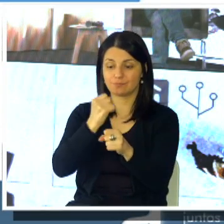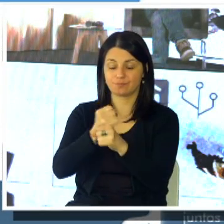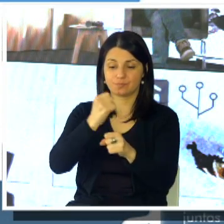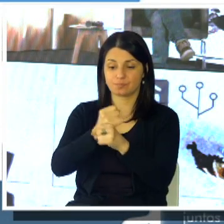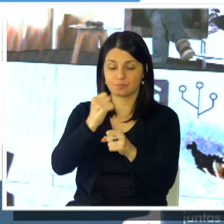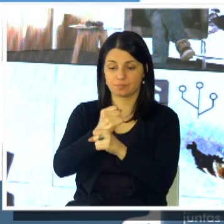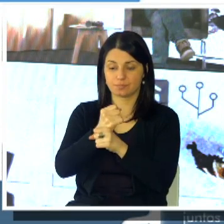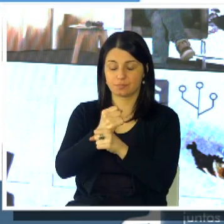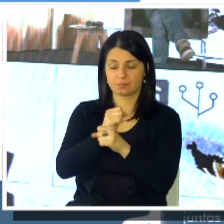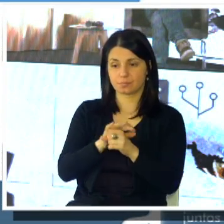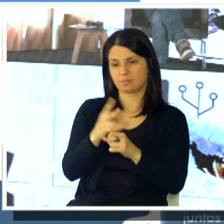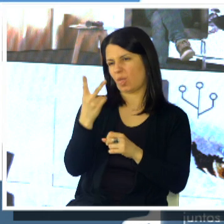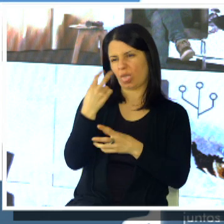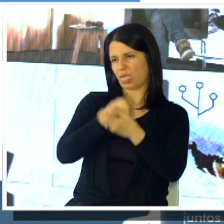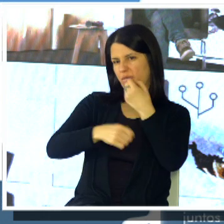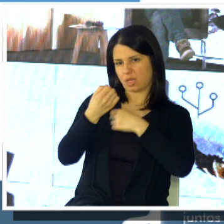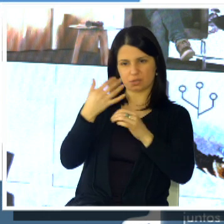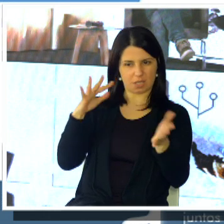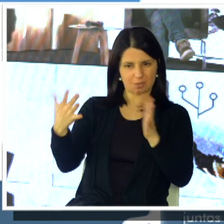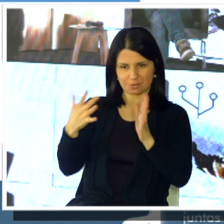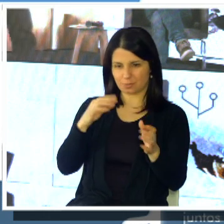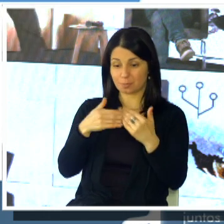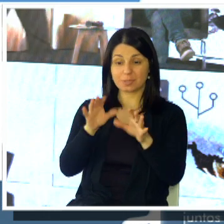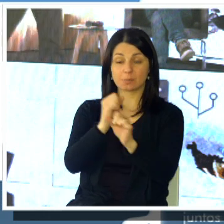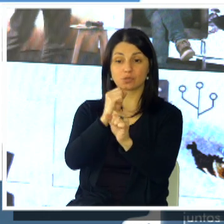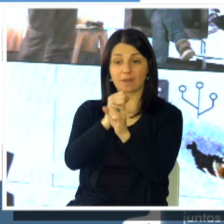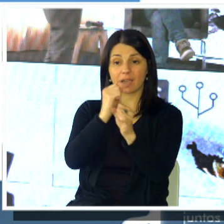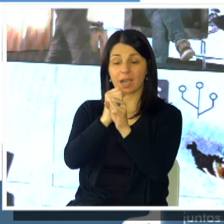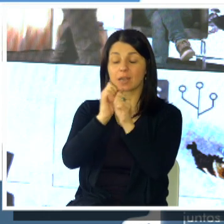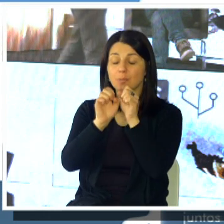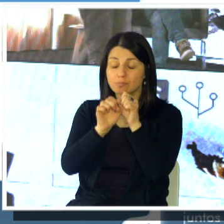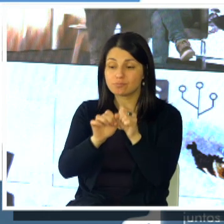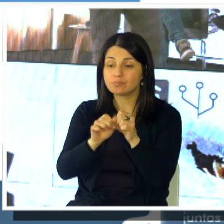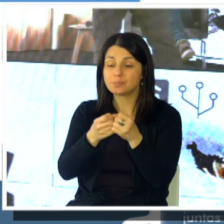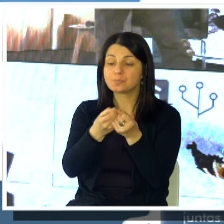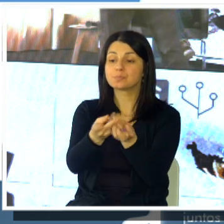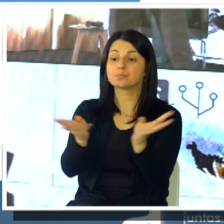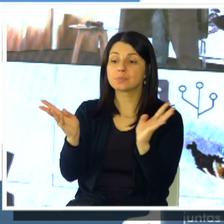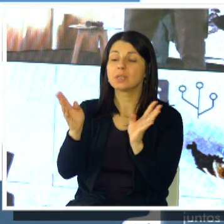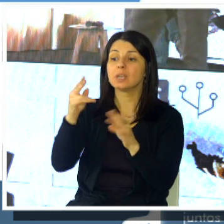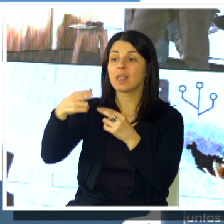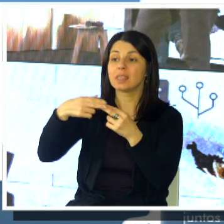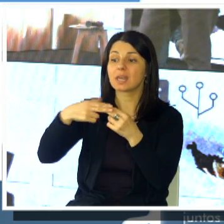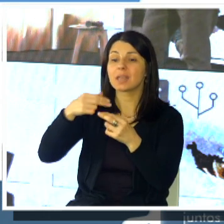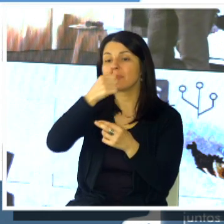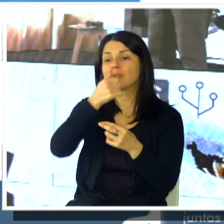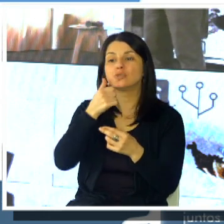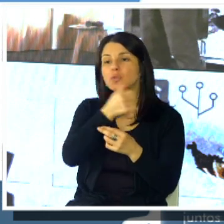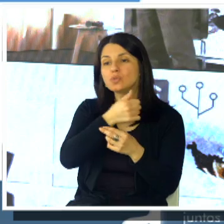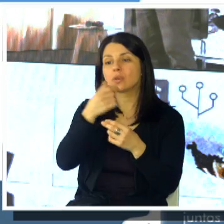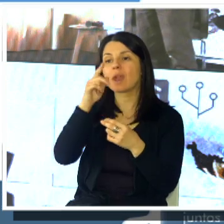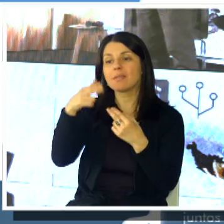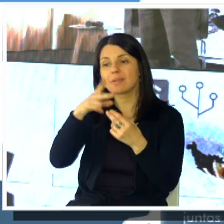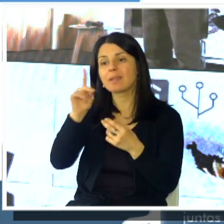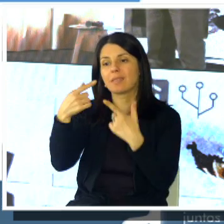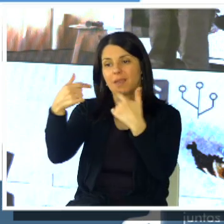trabajando hace un par de años por lo menos, en un despliegue de una plataforma para soluciones de Internet de las Cosas, que en principio